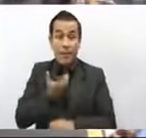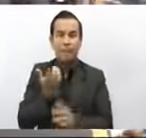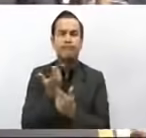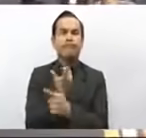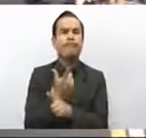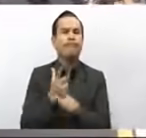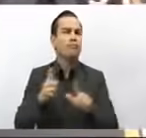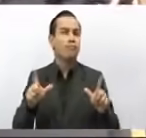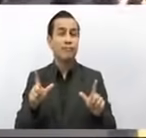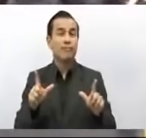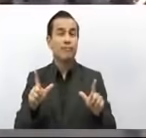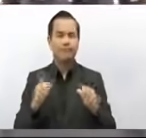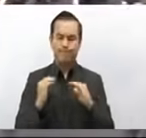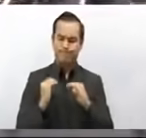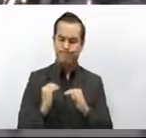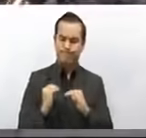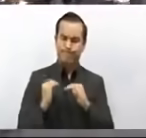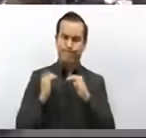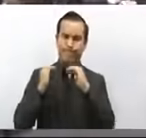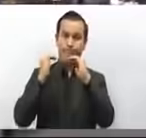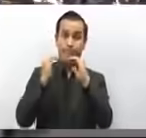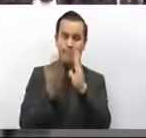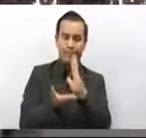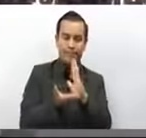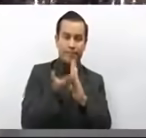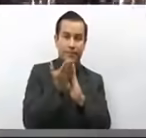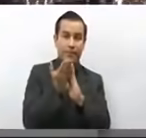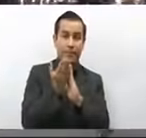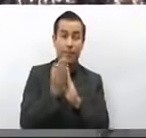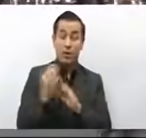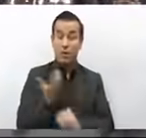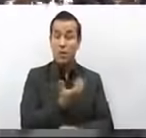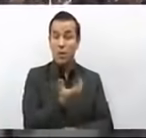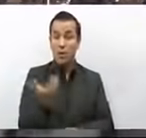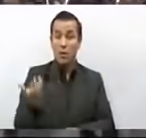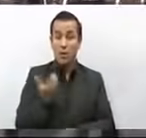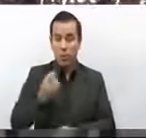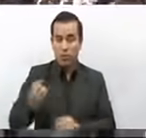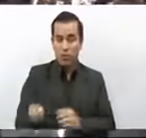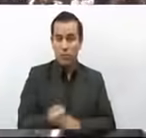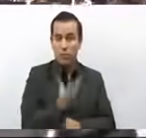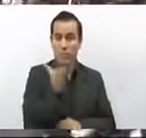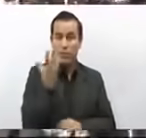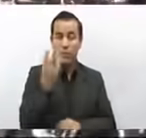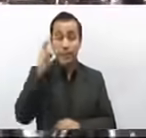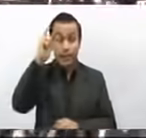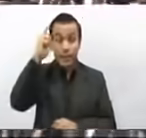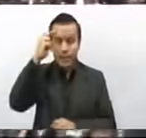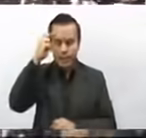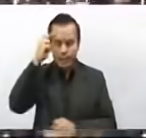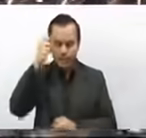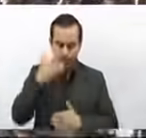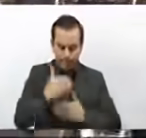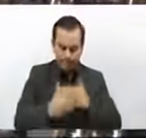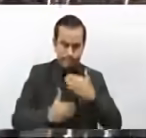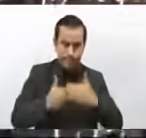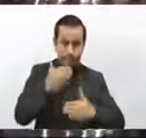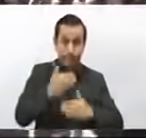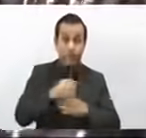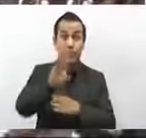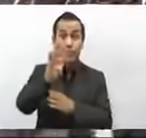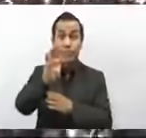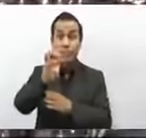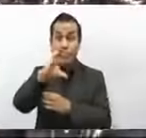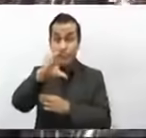Libertad alcance niveles óptimos de desarrollo y modernización. Dicho proceso se desarrolla a través de una beca de